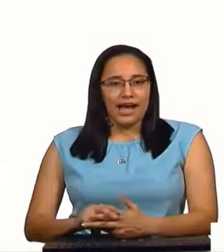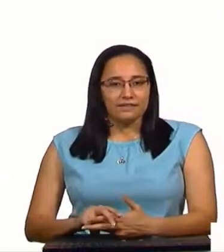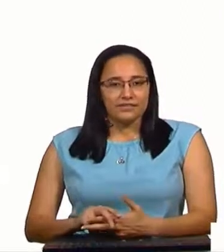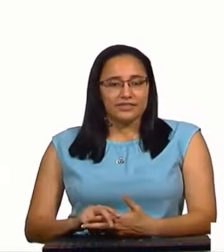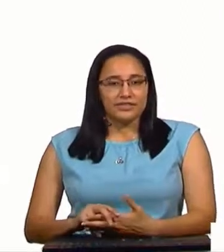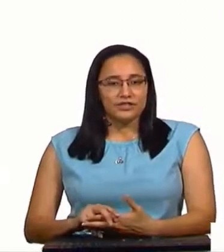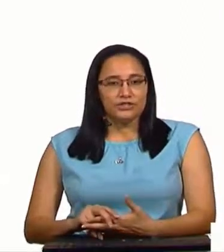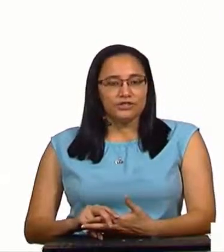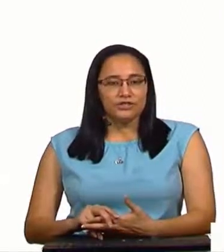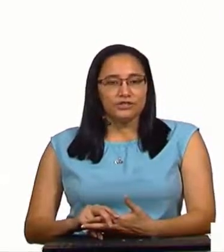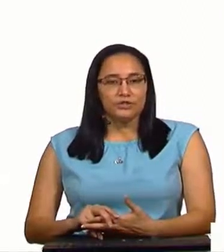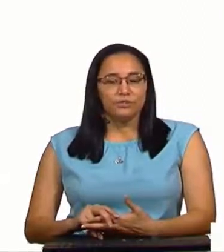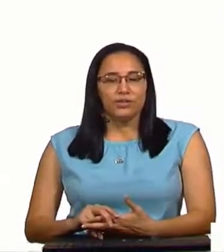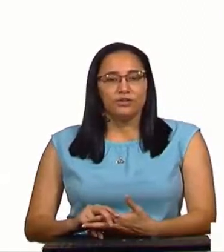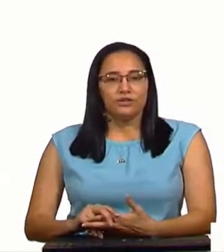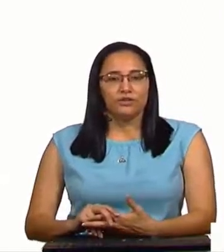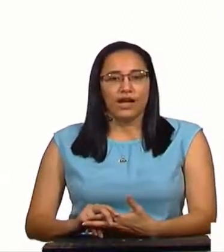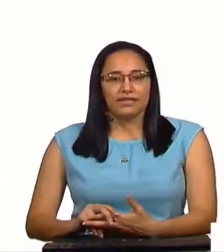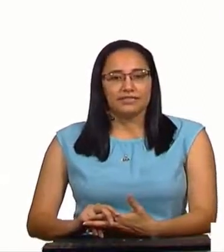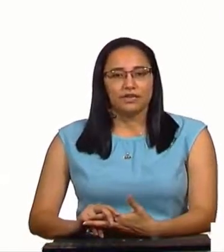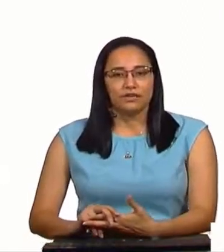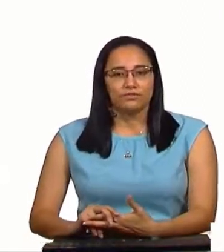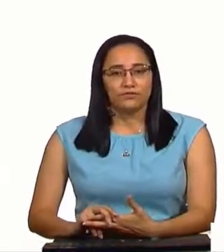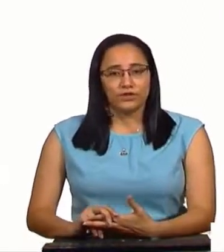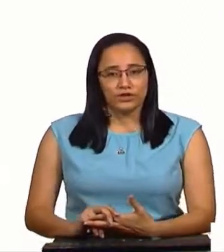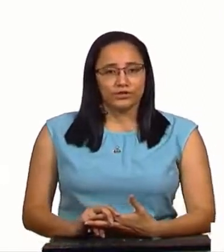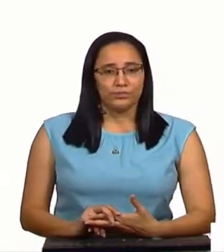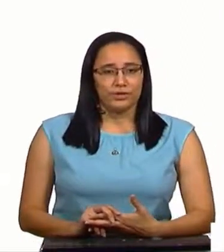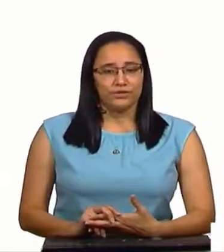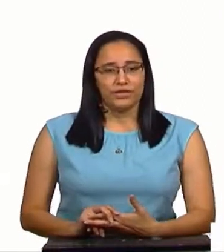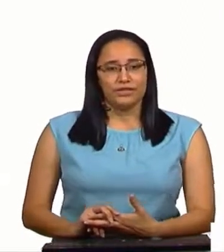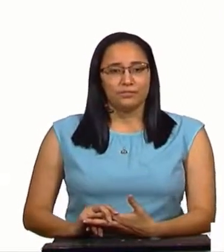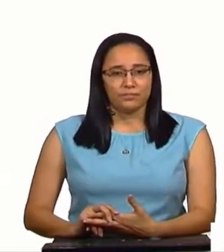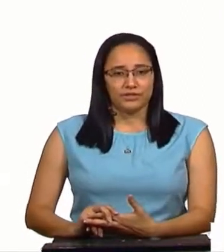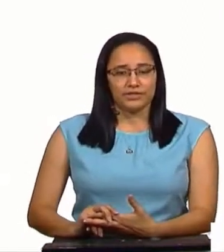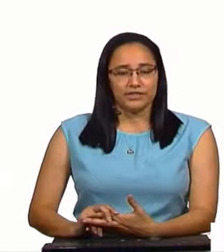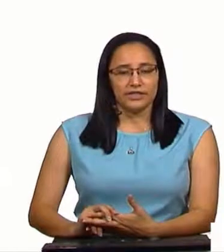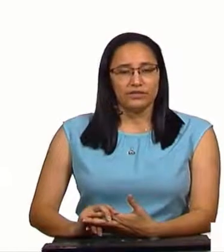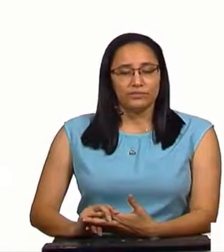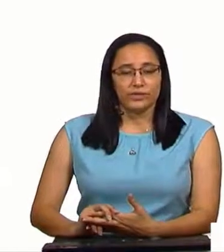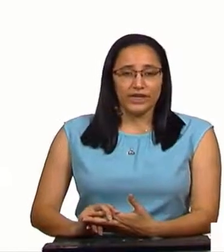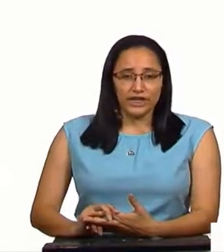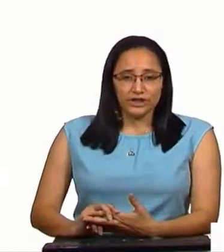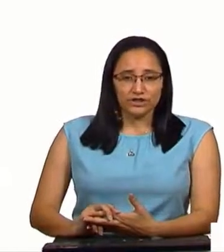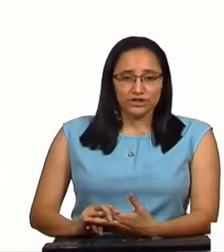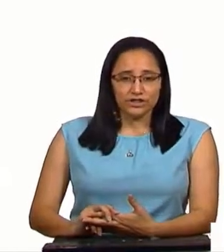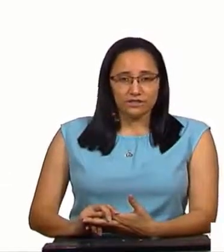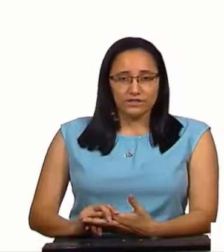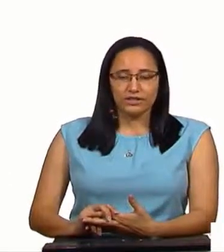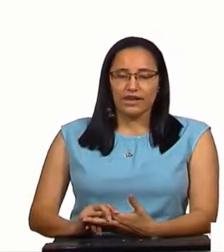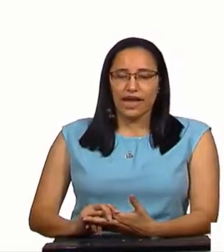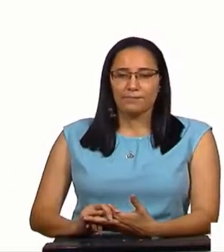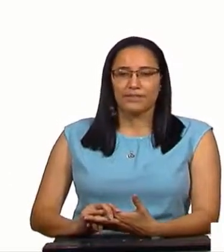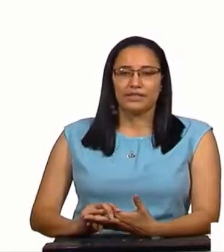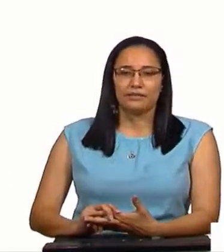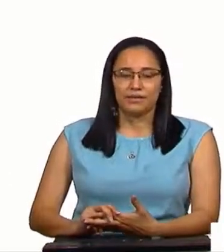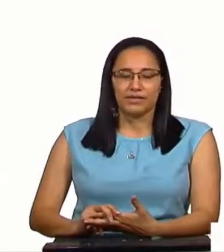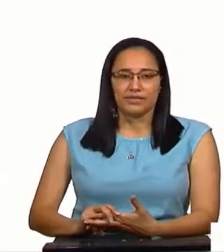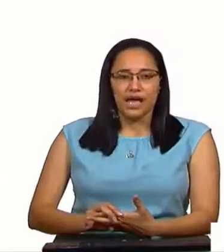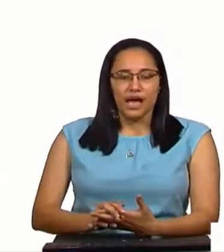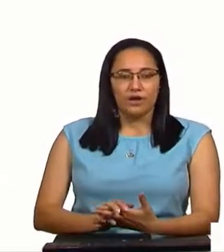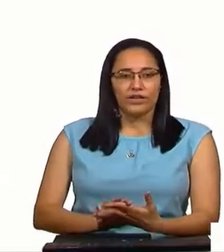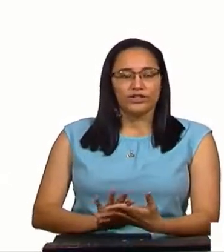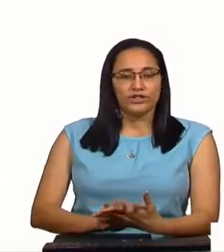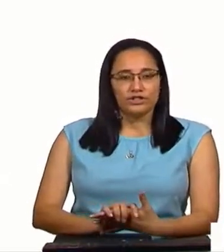Should have is used to give your opinion or ask for your opinion in the present in relation to something that happened in the